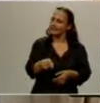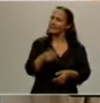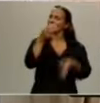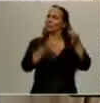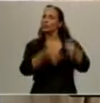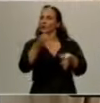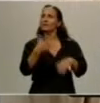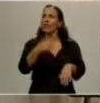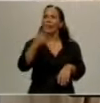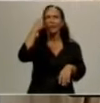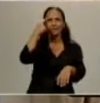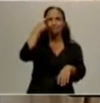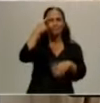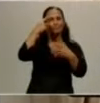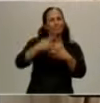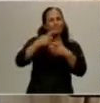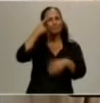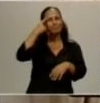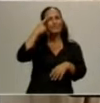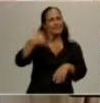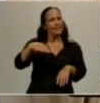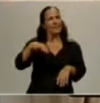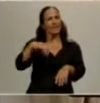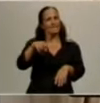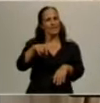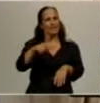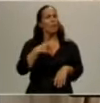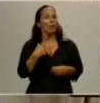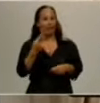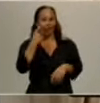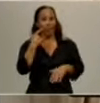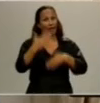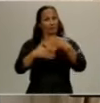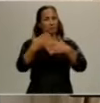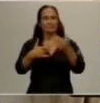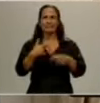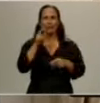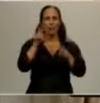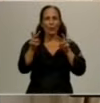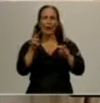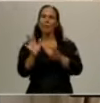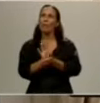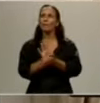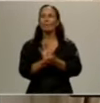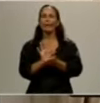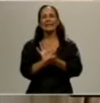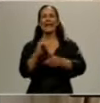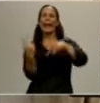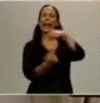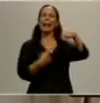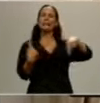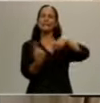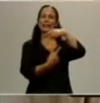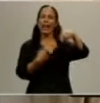porque hemos visto fundamentalmente en estos días una suerte de calecita permanente entre